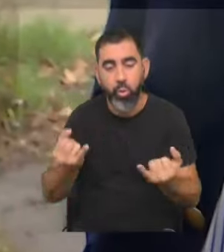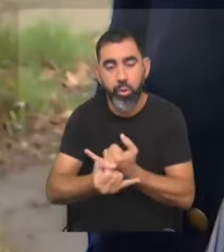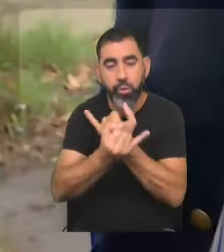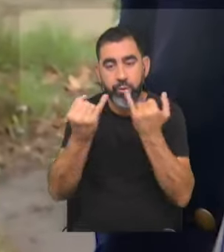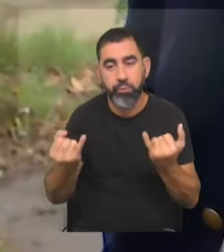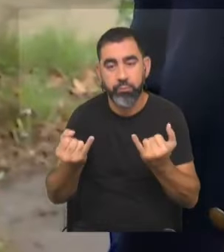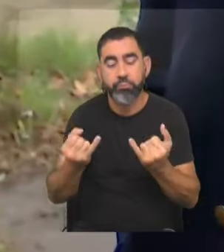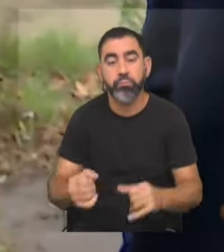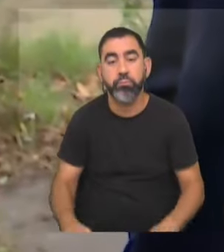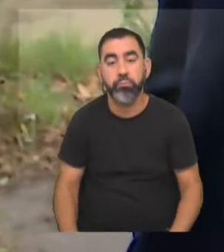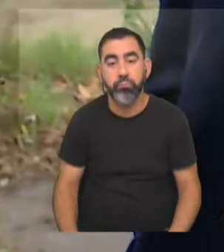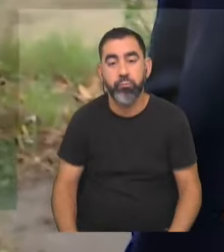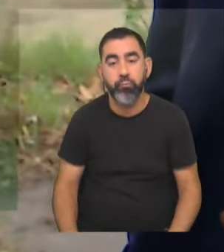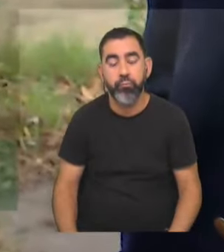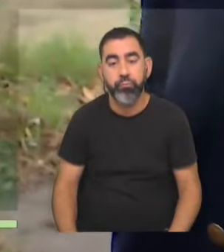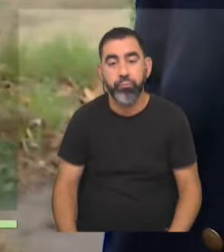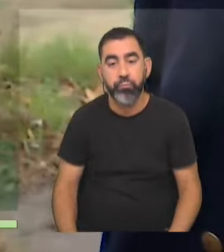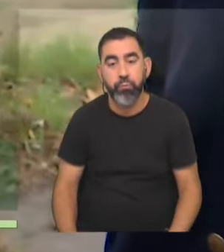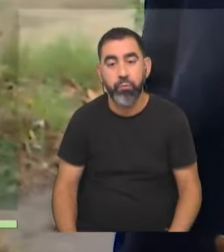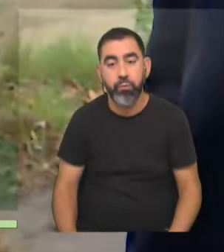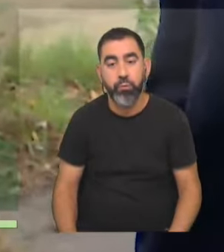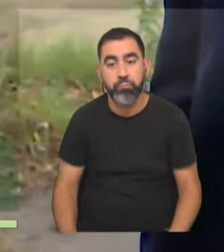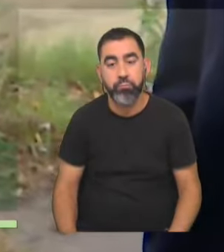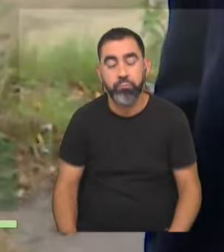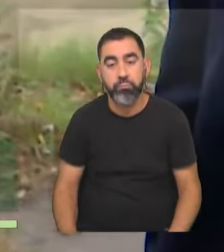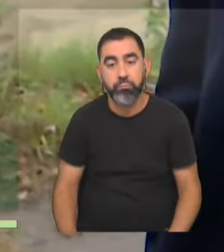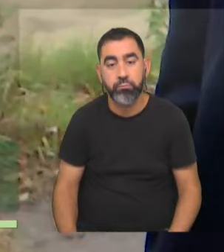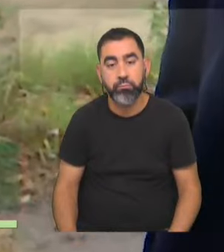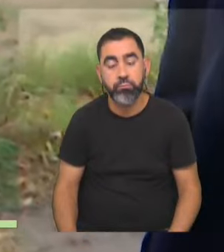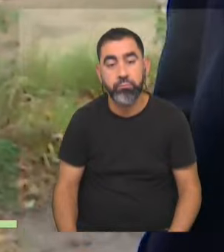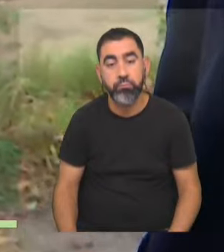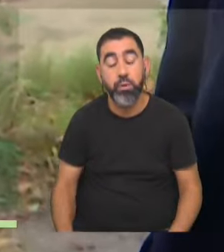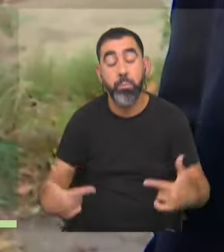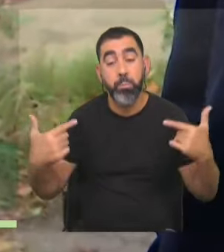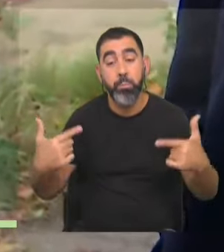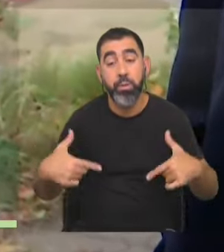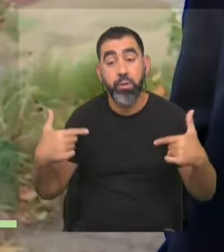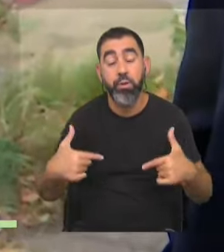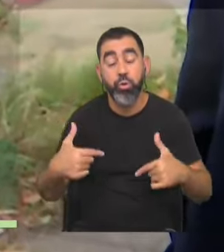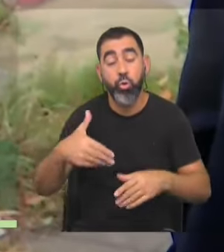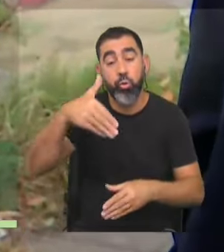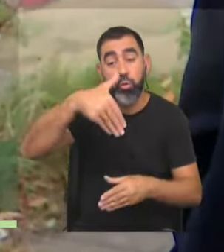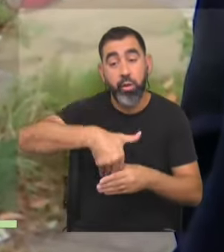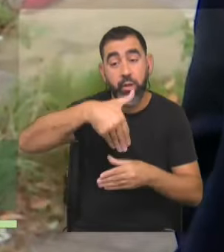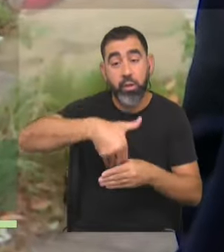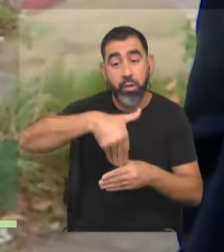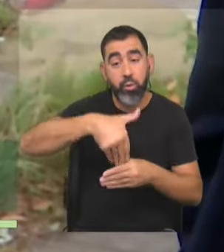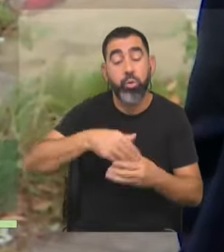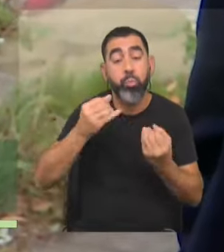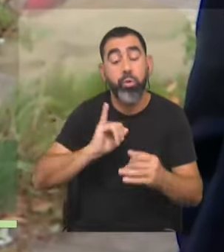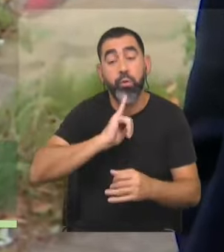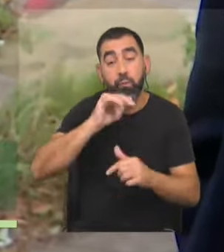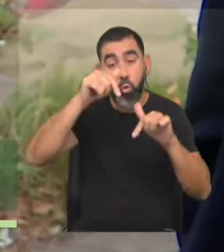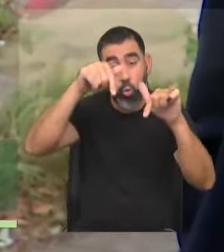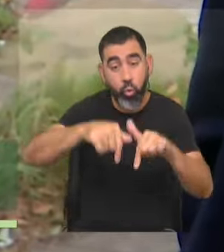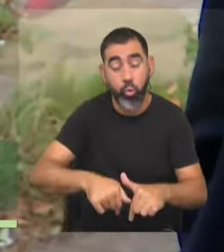para todos buen comienzo de semana Bueno les cuento Que vinimos al encuentro del ministro de la corte electoral porque como hemos informado